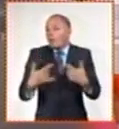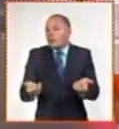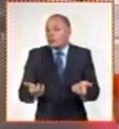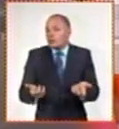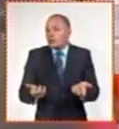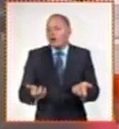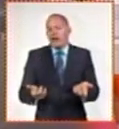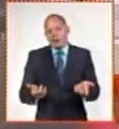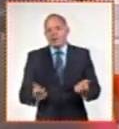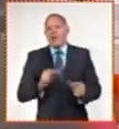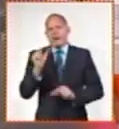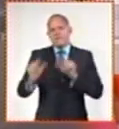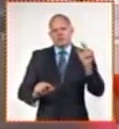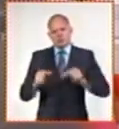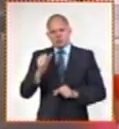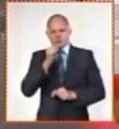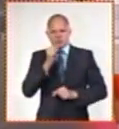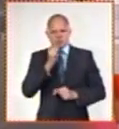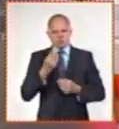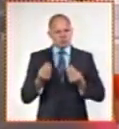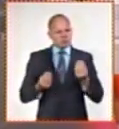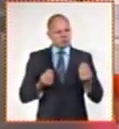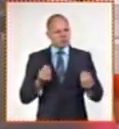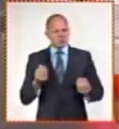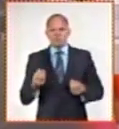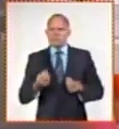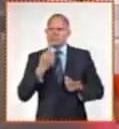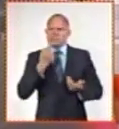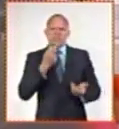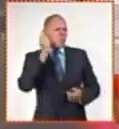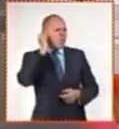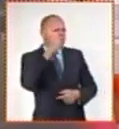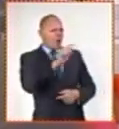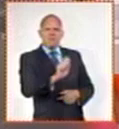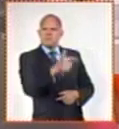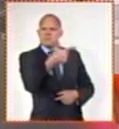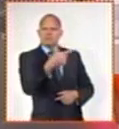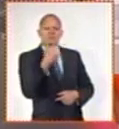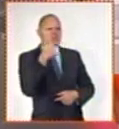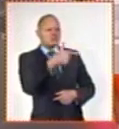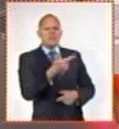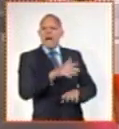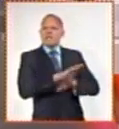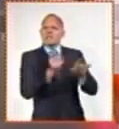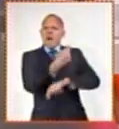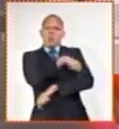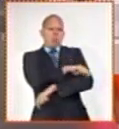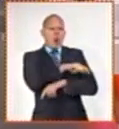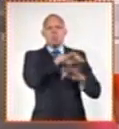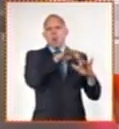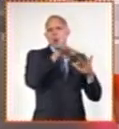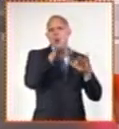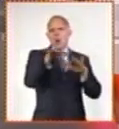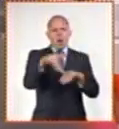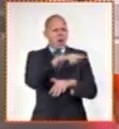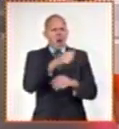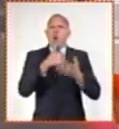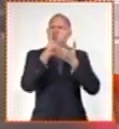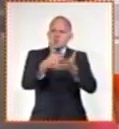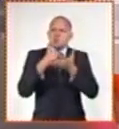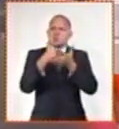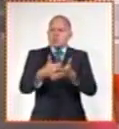muchos se preguntan, bueno, ¿cómo puede ser que la vicepresidenta, o sea, la gente vaya a mostrarle su apoyo, sean